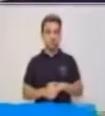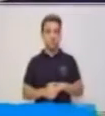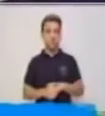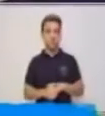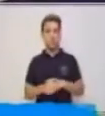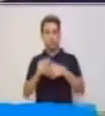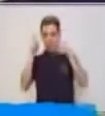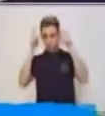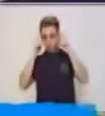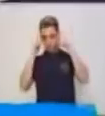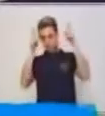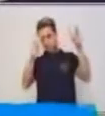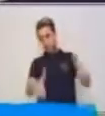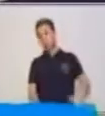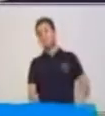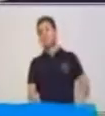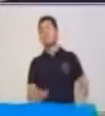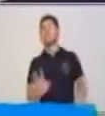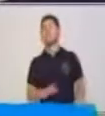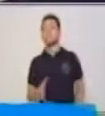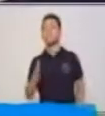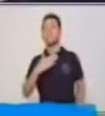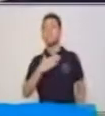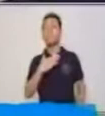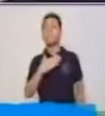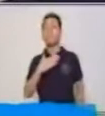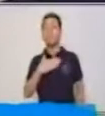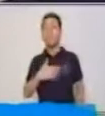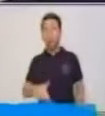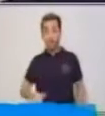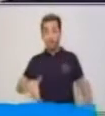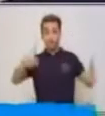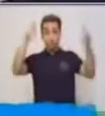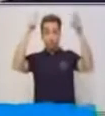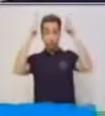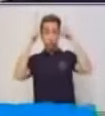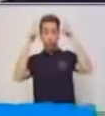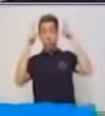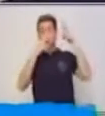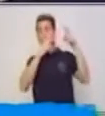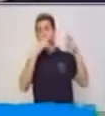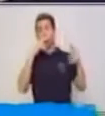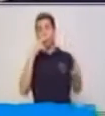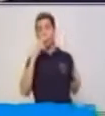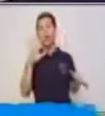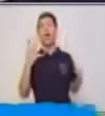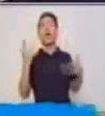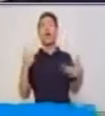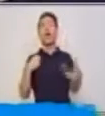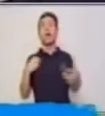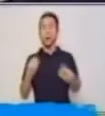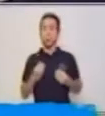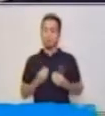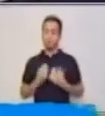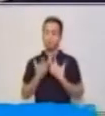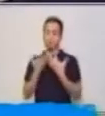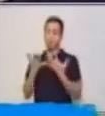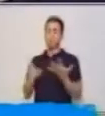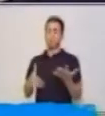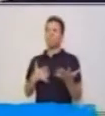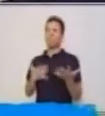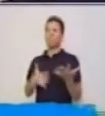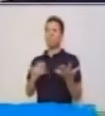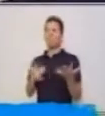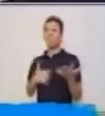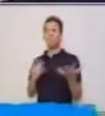Cuando yo tengo el sombrero rojo, yo voy a decir todo lo que siento, sea bueno o sea malo.